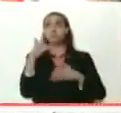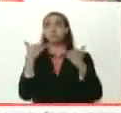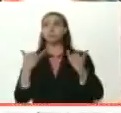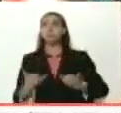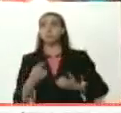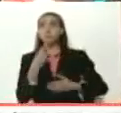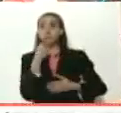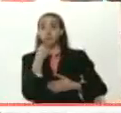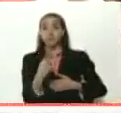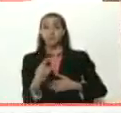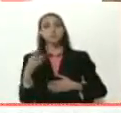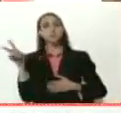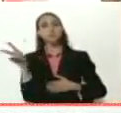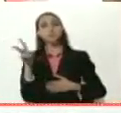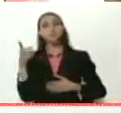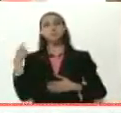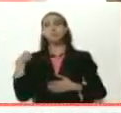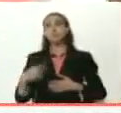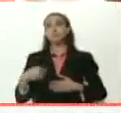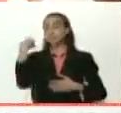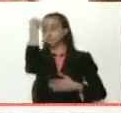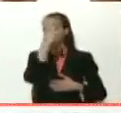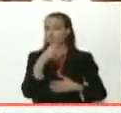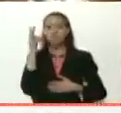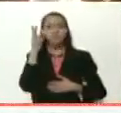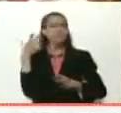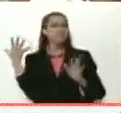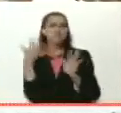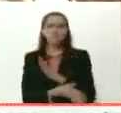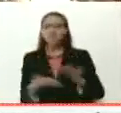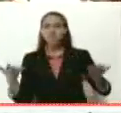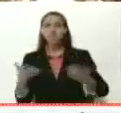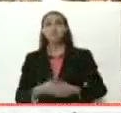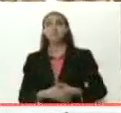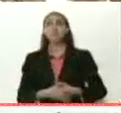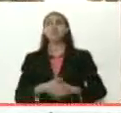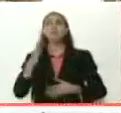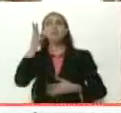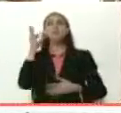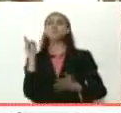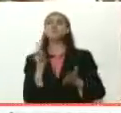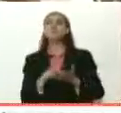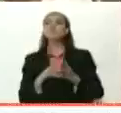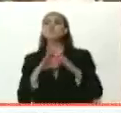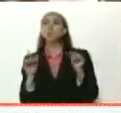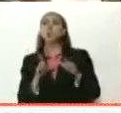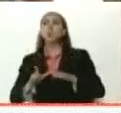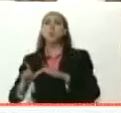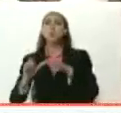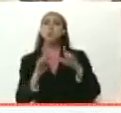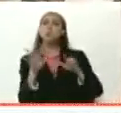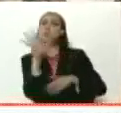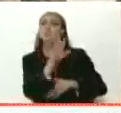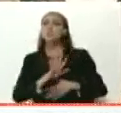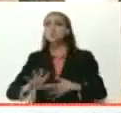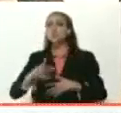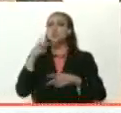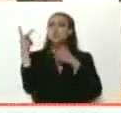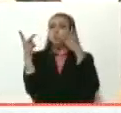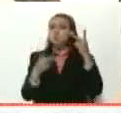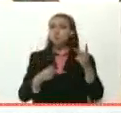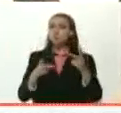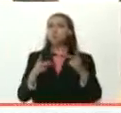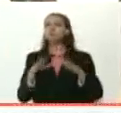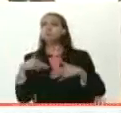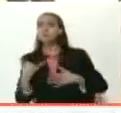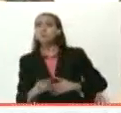decir que Venezuela tiene rostro de mujer, es decir, que la mujer venezolana participa en toda la esfera pública y política de la